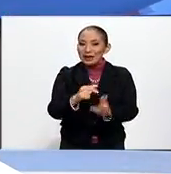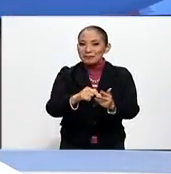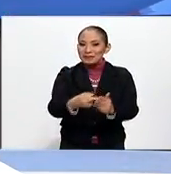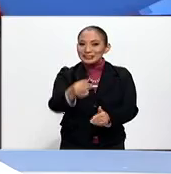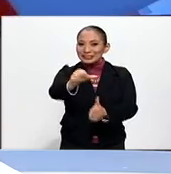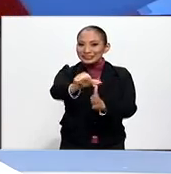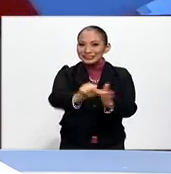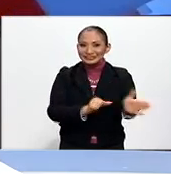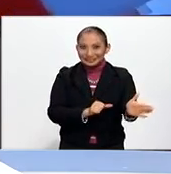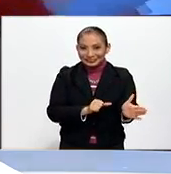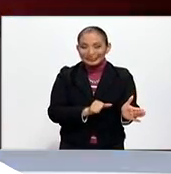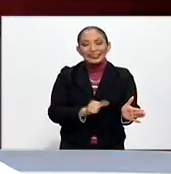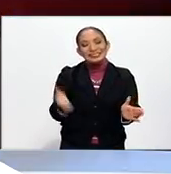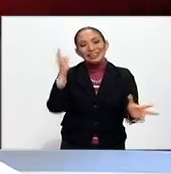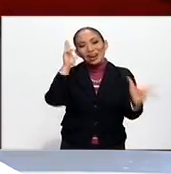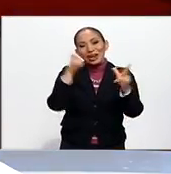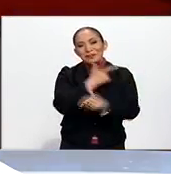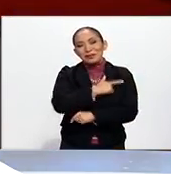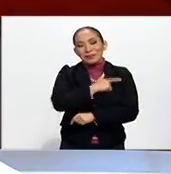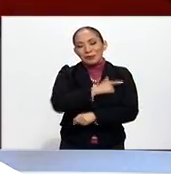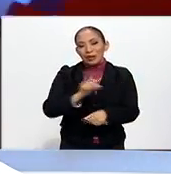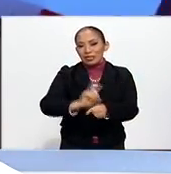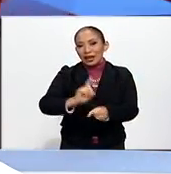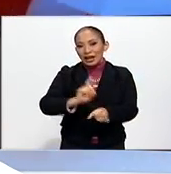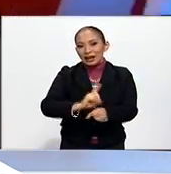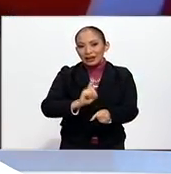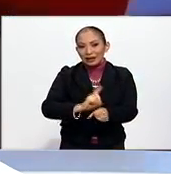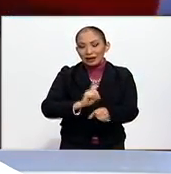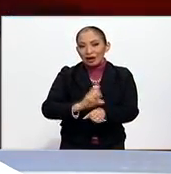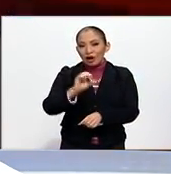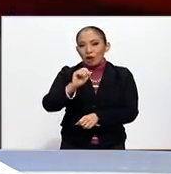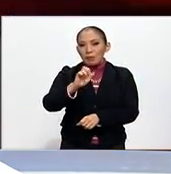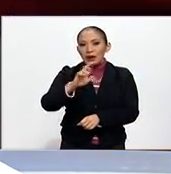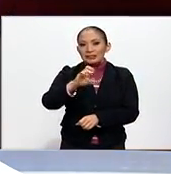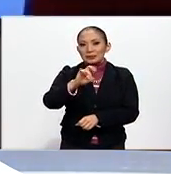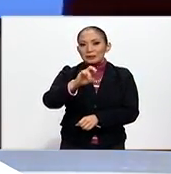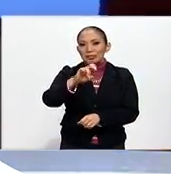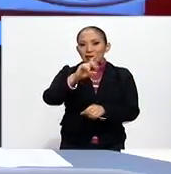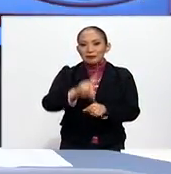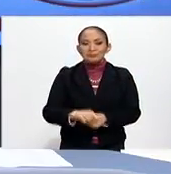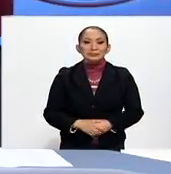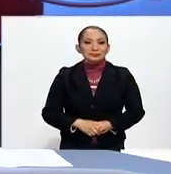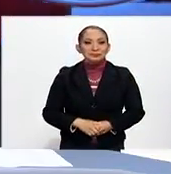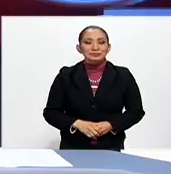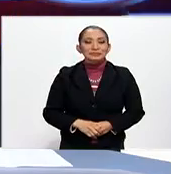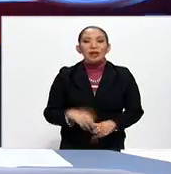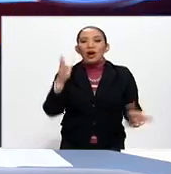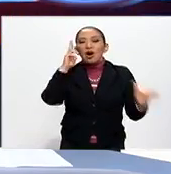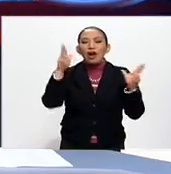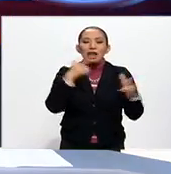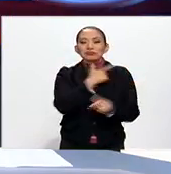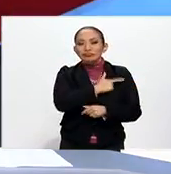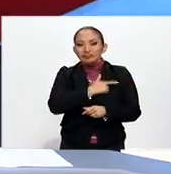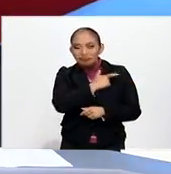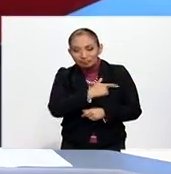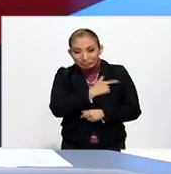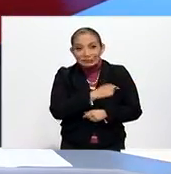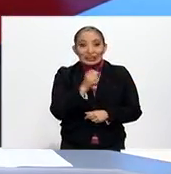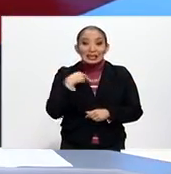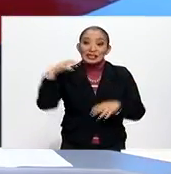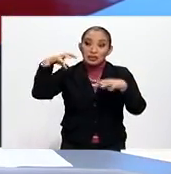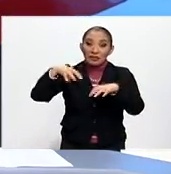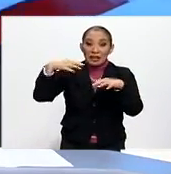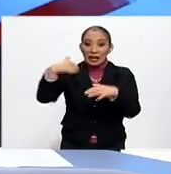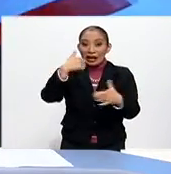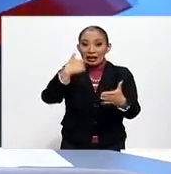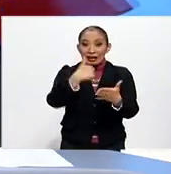de mes. Y saludo con mucho gusto, como cada mañana, a Omar Cepeda. Omar. Hola Pati, ¿qué tal? Es un placer saludarte. Lloviendo en la